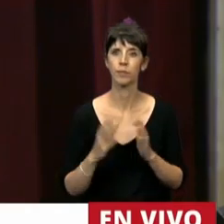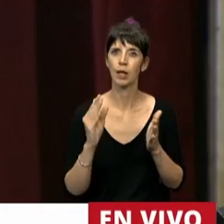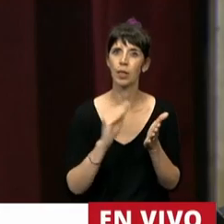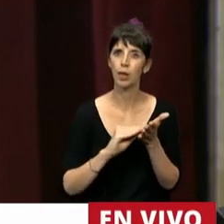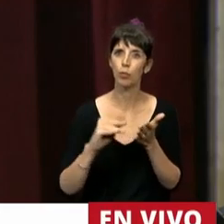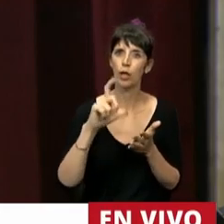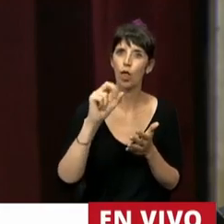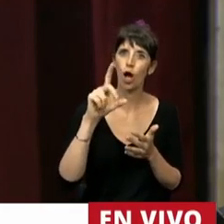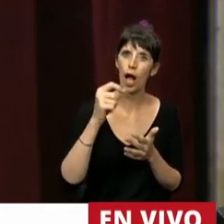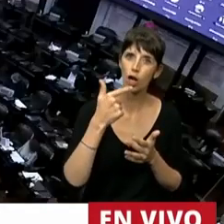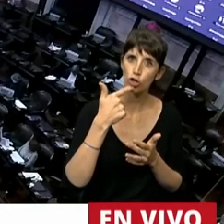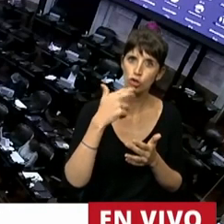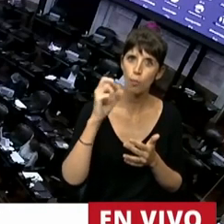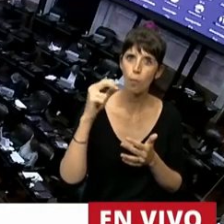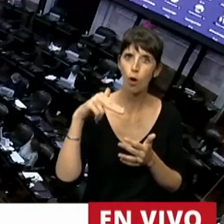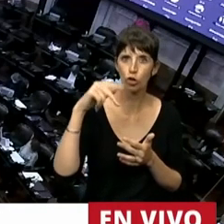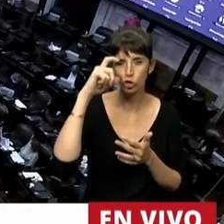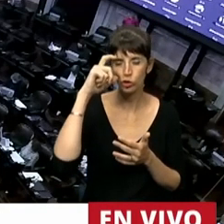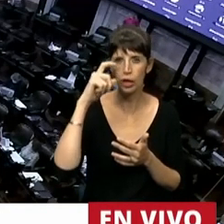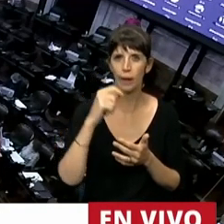Diputado Carlos Ponce.